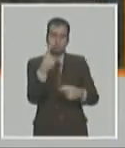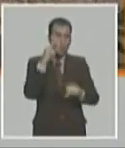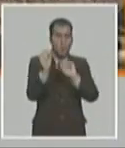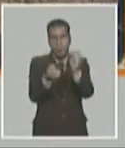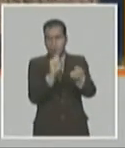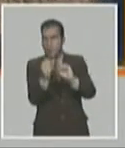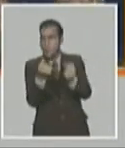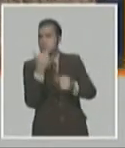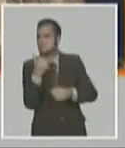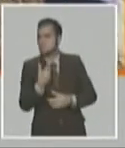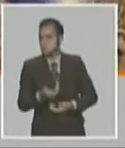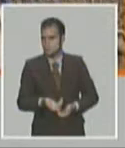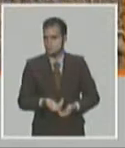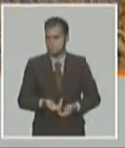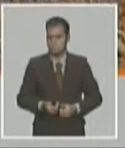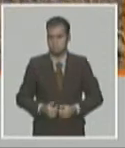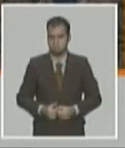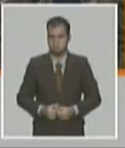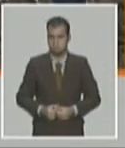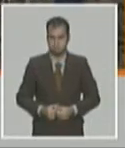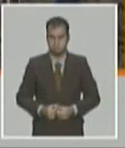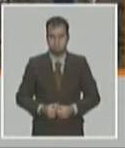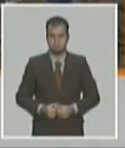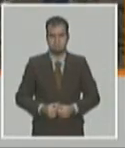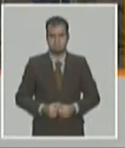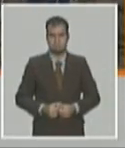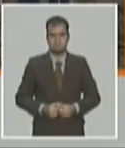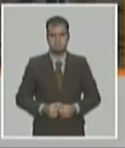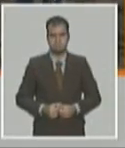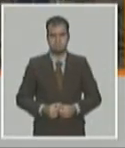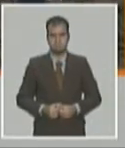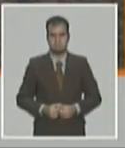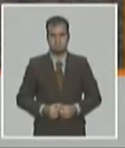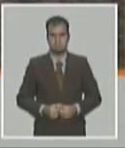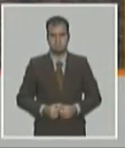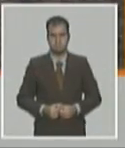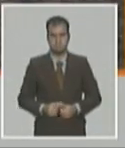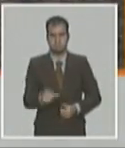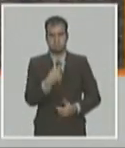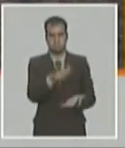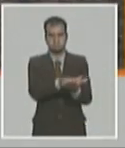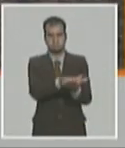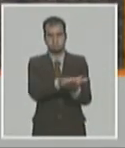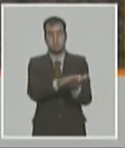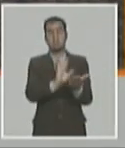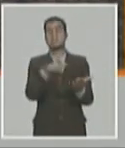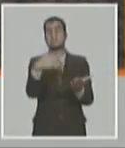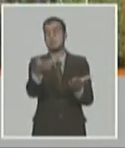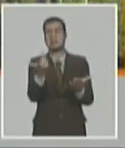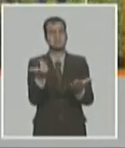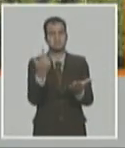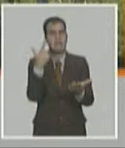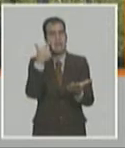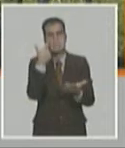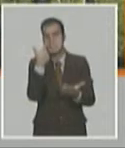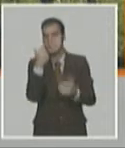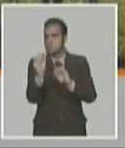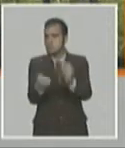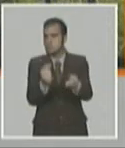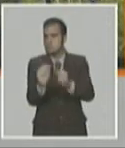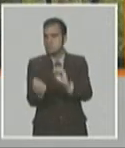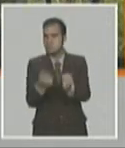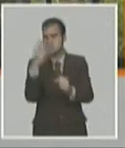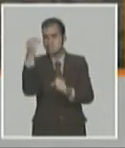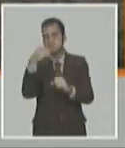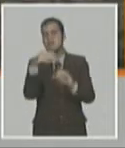seguir analizando. Próximamente también, relacionado con Monteagudo, se analizará el aseguramiento al desarrollo del programa